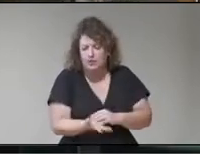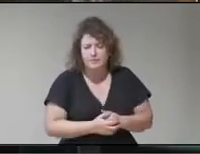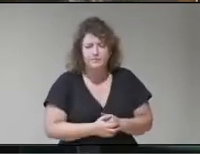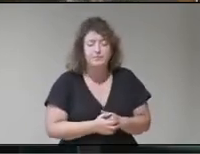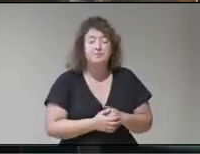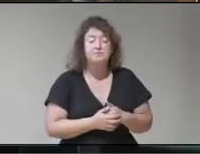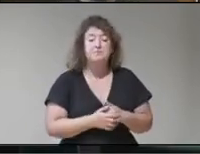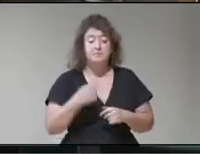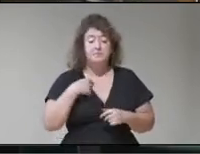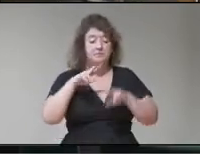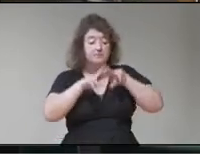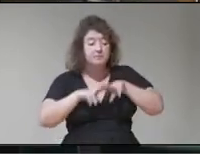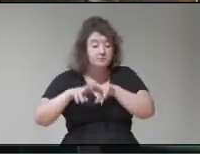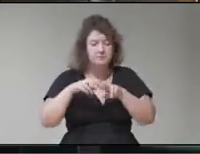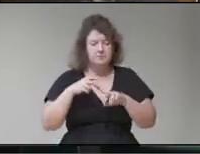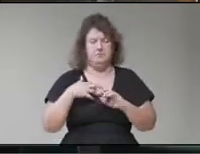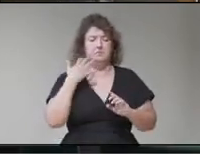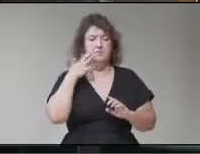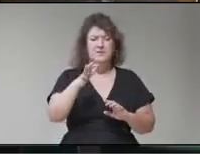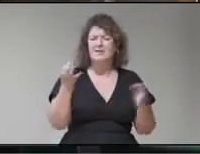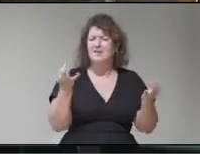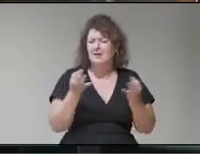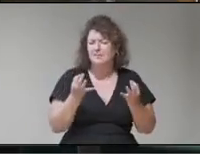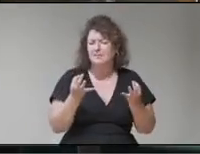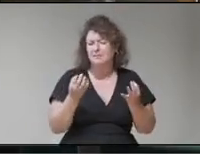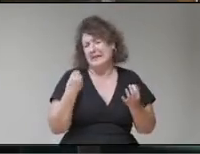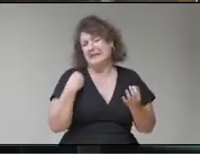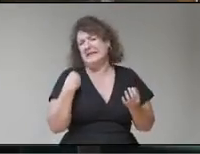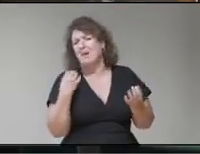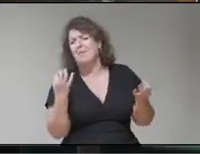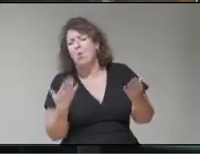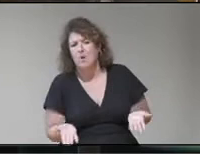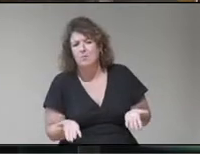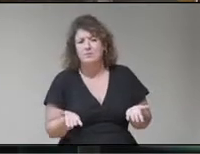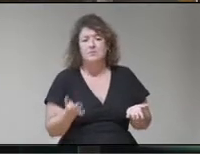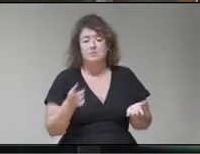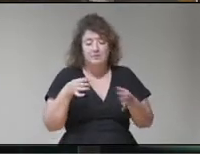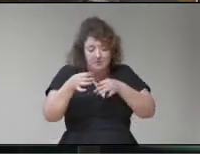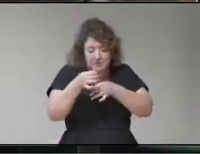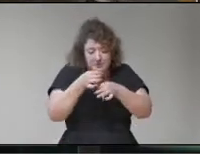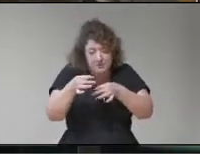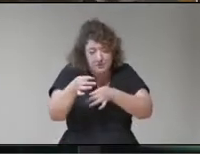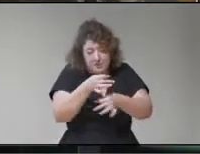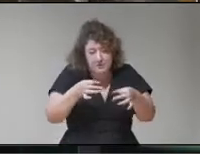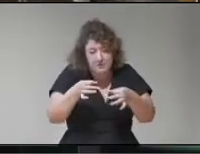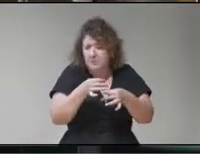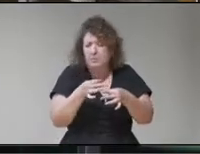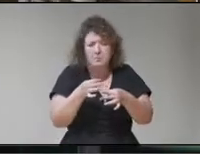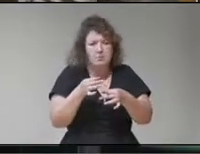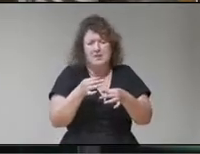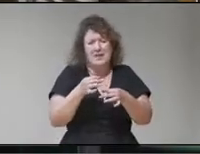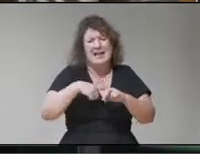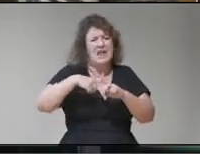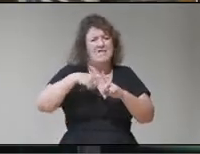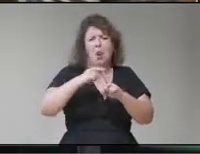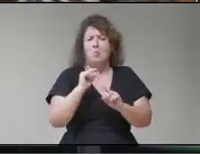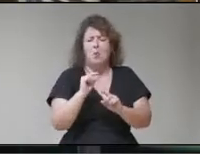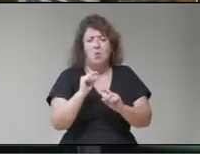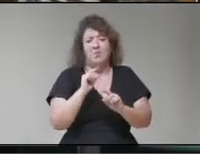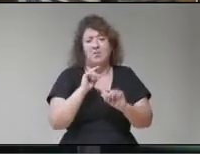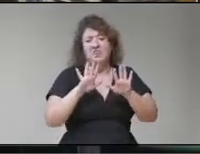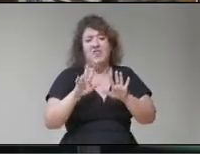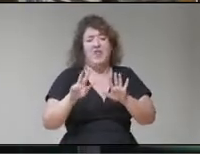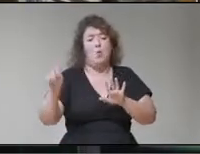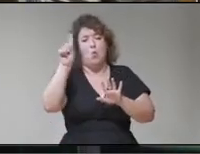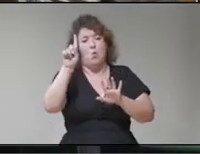llama la atención es esto. La concentración de esos microorganismos que aparecen en placenta es muy baja, entre 10 elevado a 1